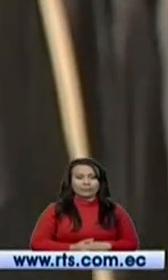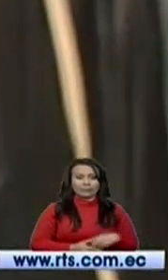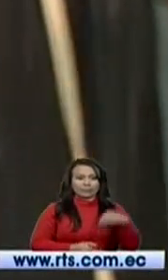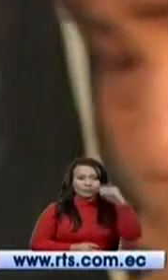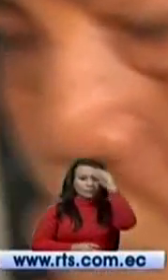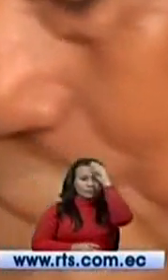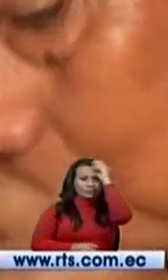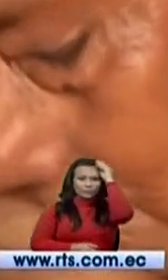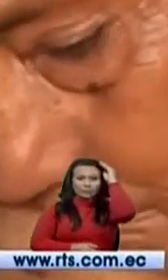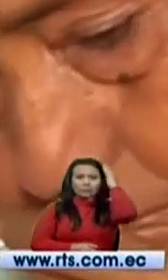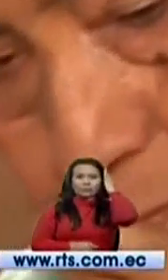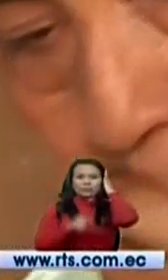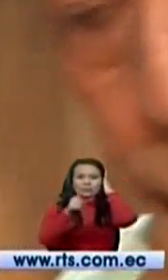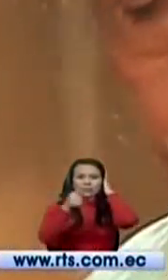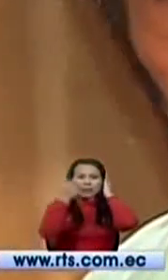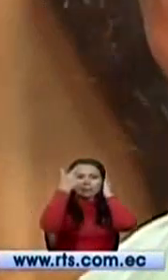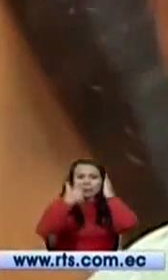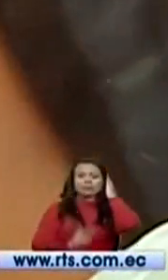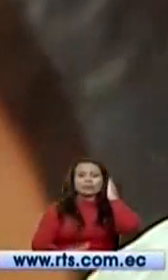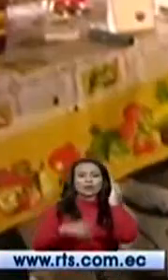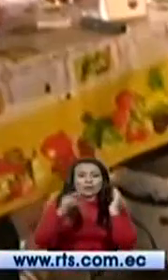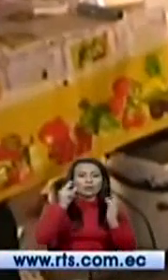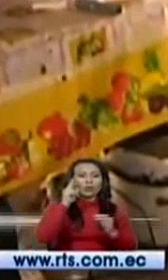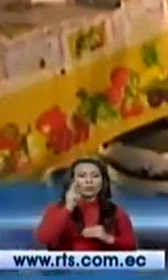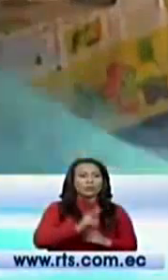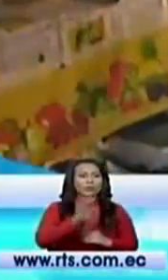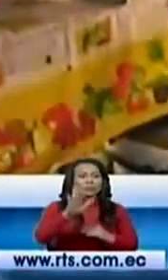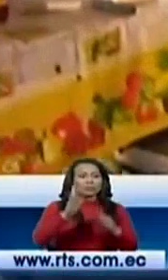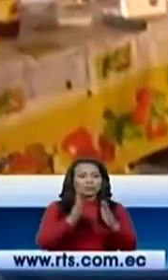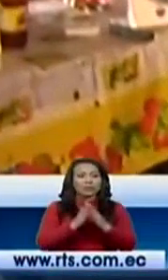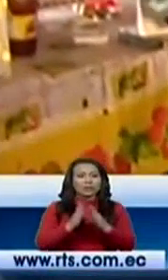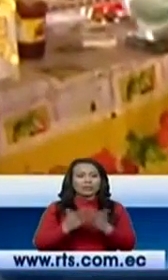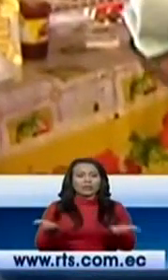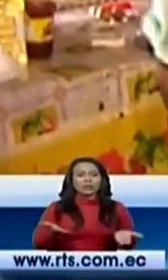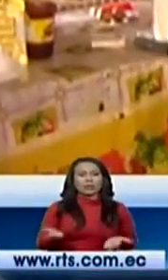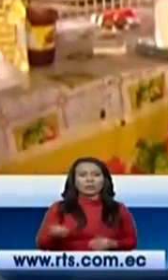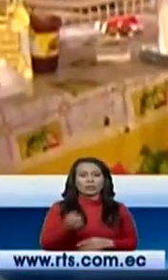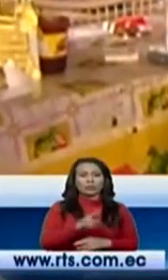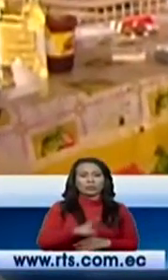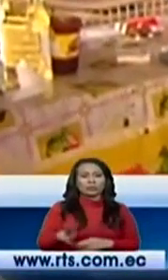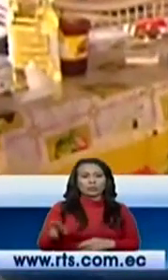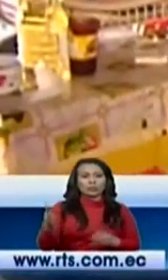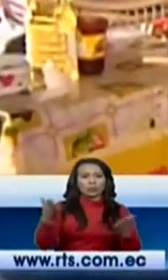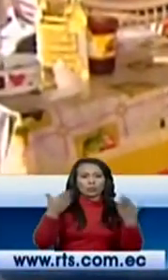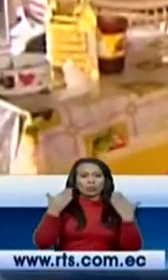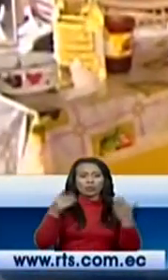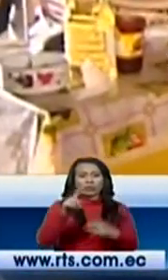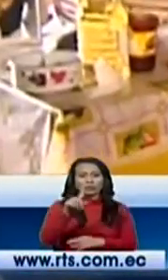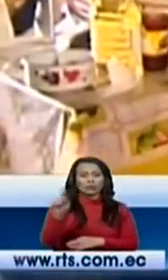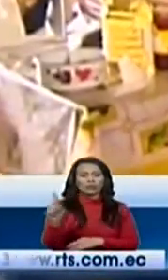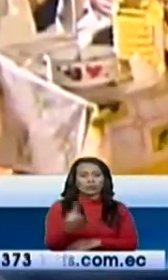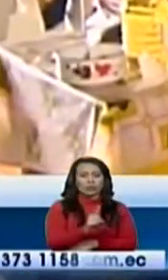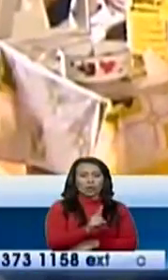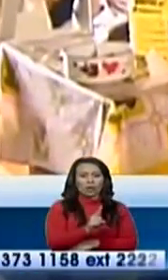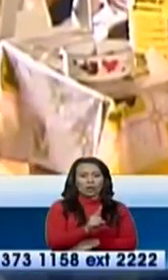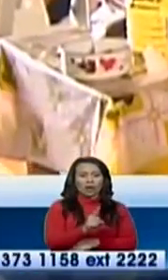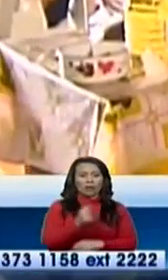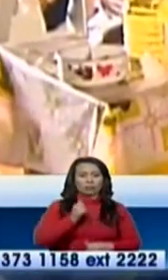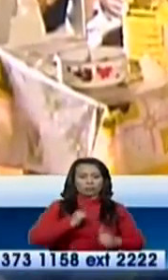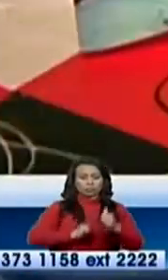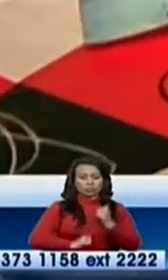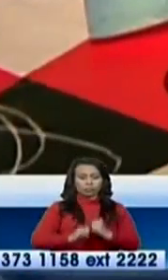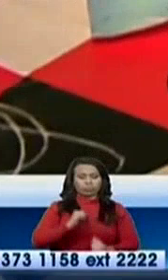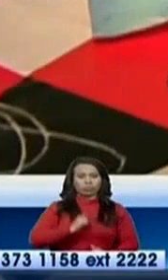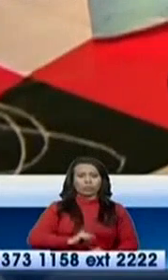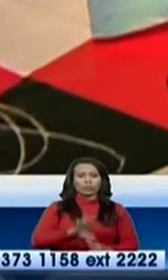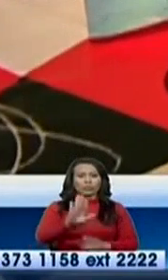Doña María ya casi no ve. En su casita situada al sur de Guayaquil, ella ahora está sola. Y por eso su tristeza.